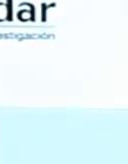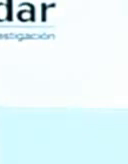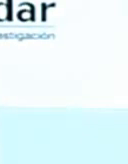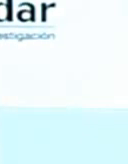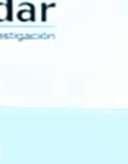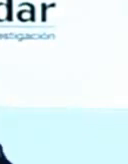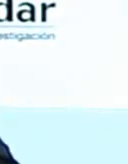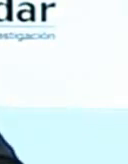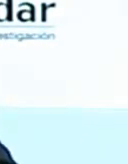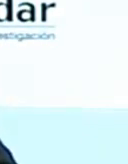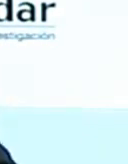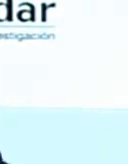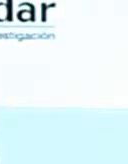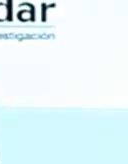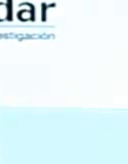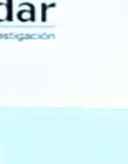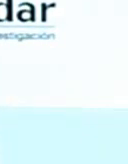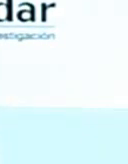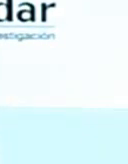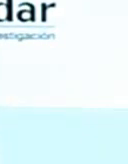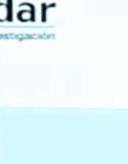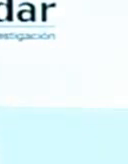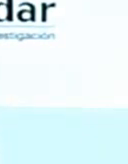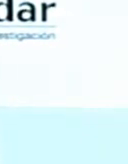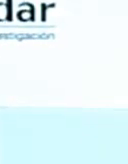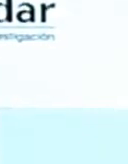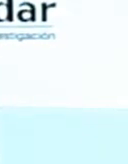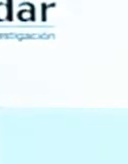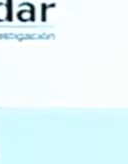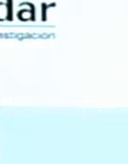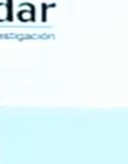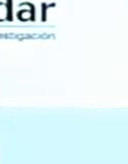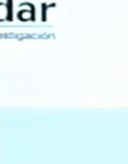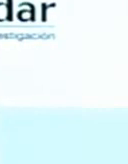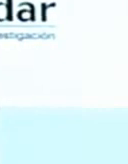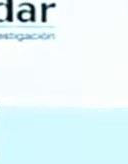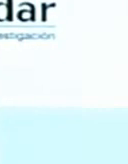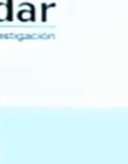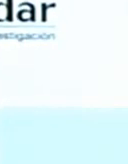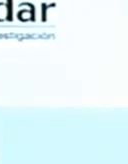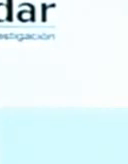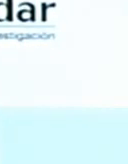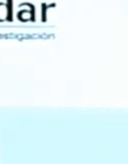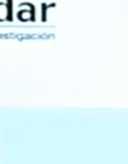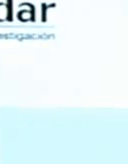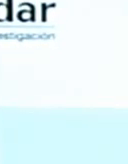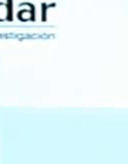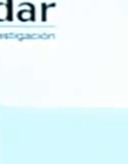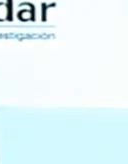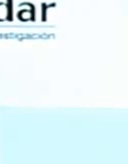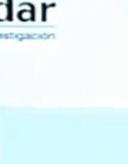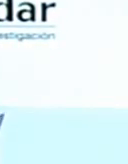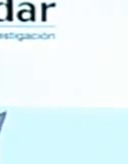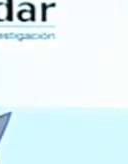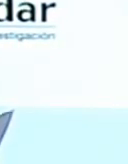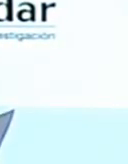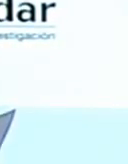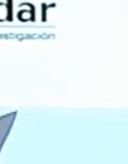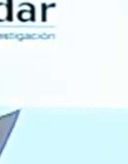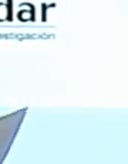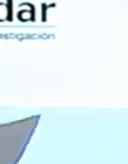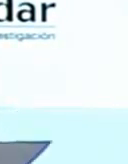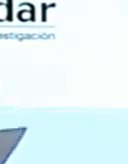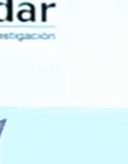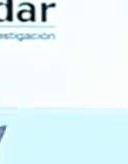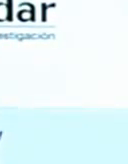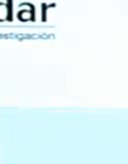país. Por ejemplo, los programas anuales de auditoría, los informes de resultados, el estatus de las acciones y